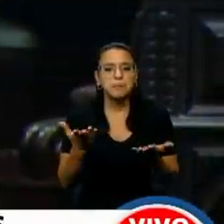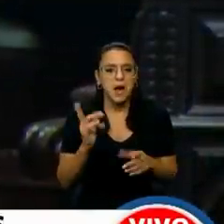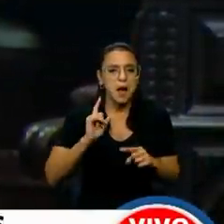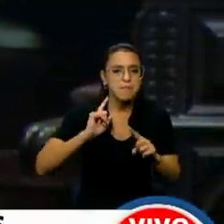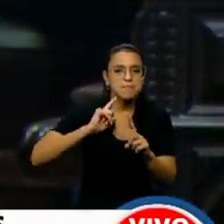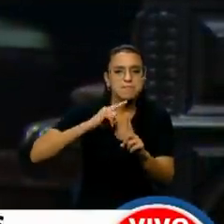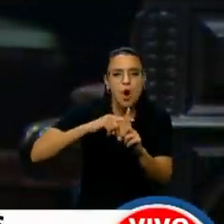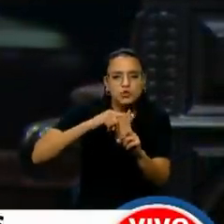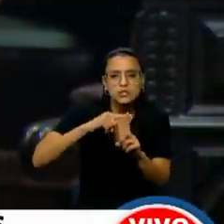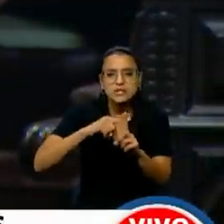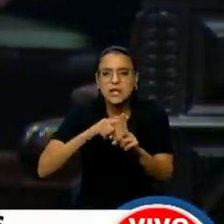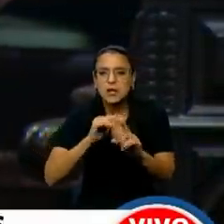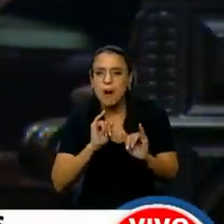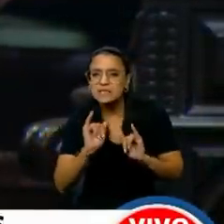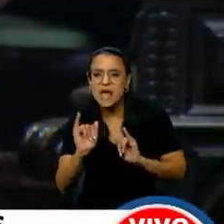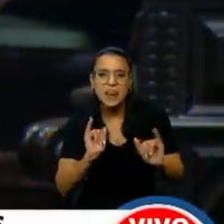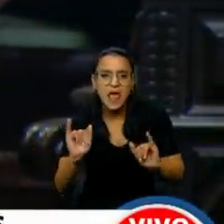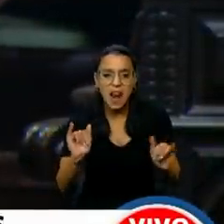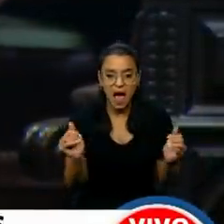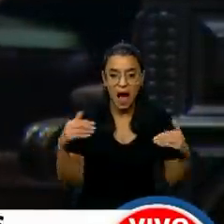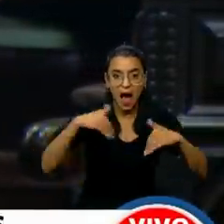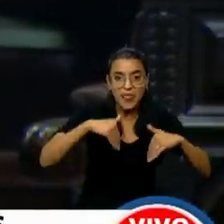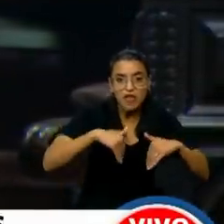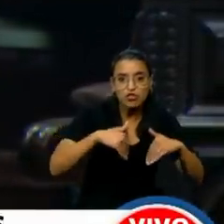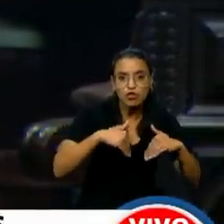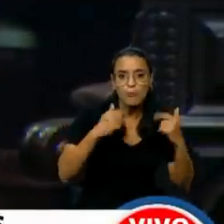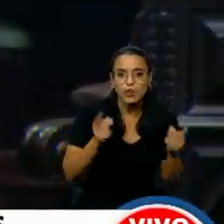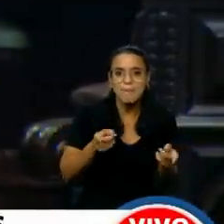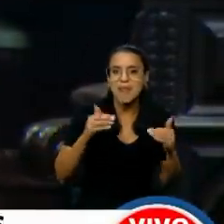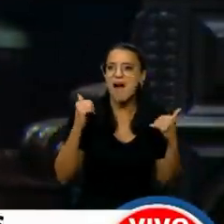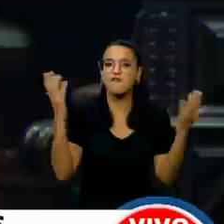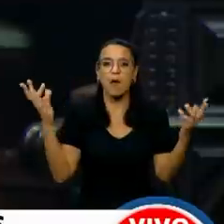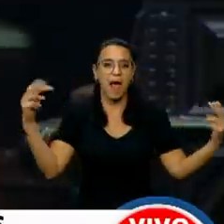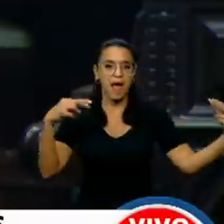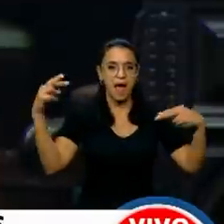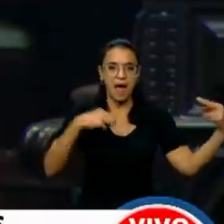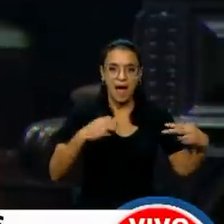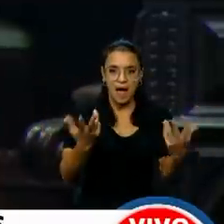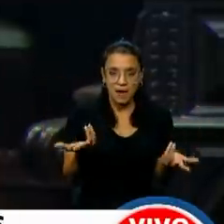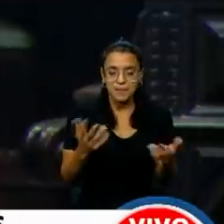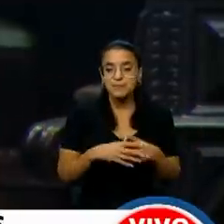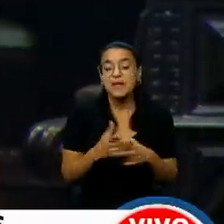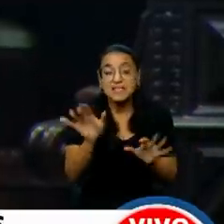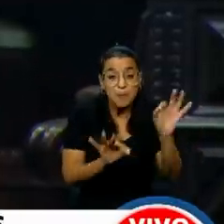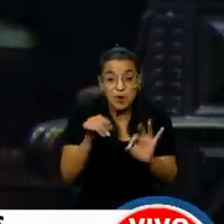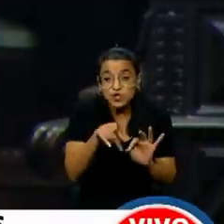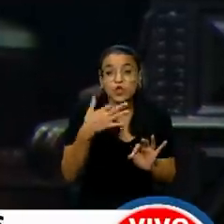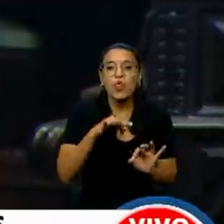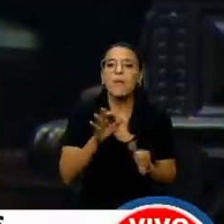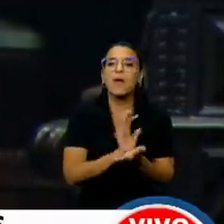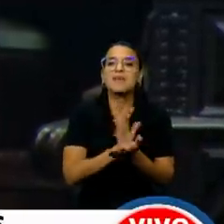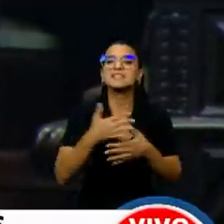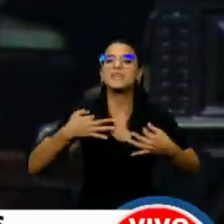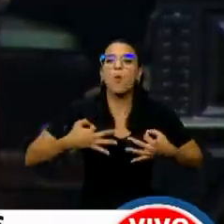hacia adentro hacia afuera este proyecto debería haber sido un plan que de certeza